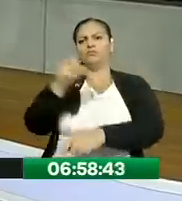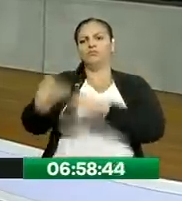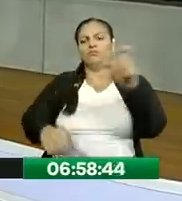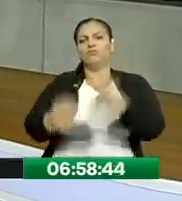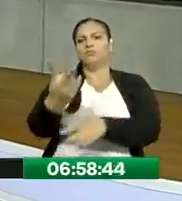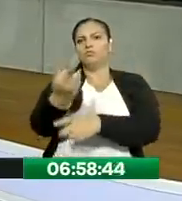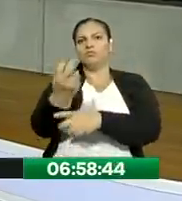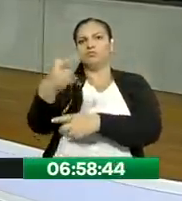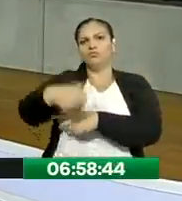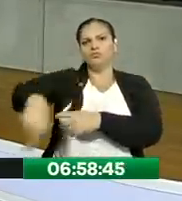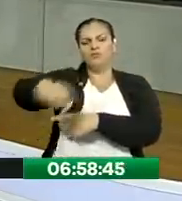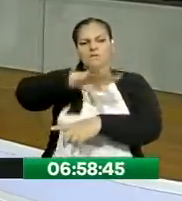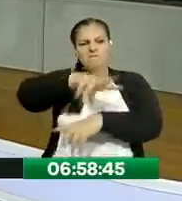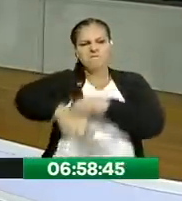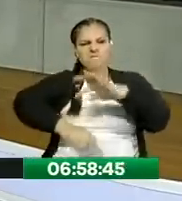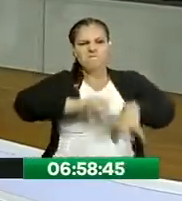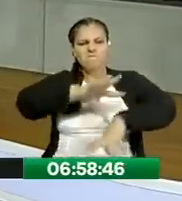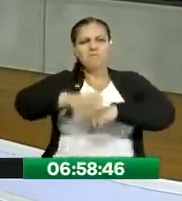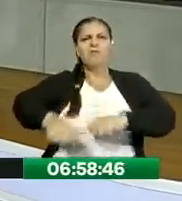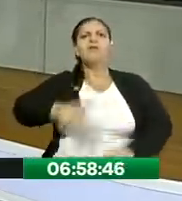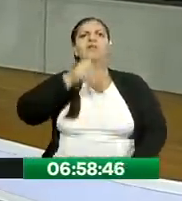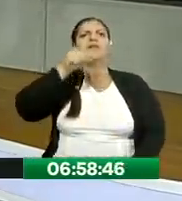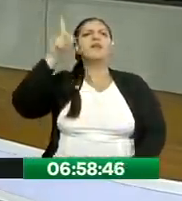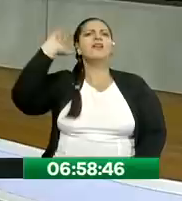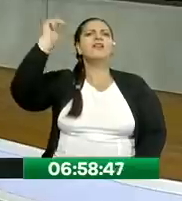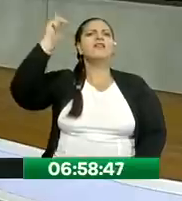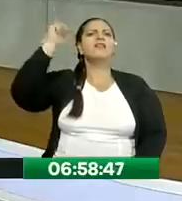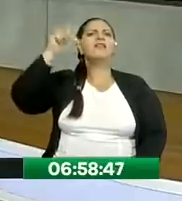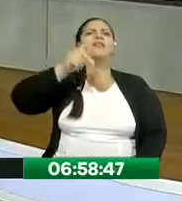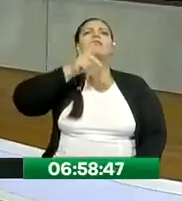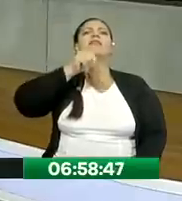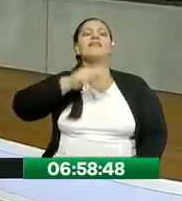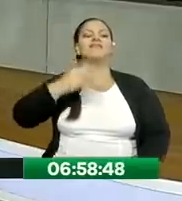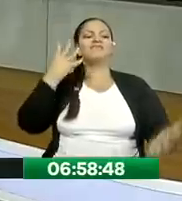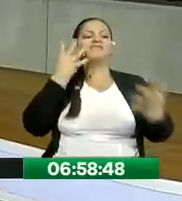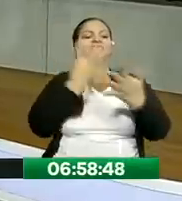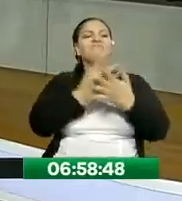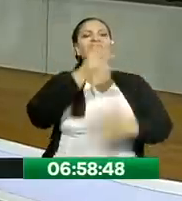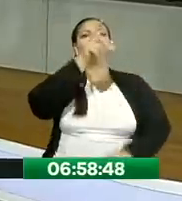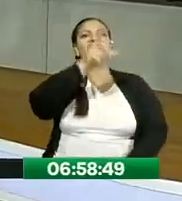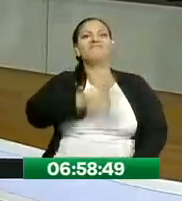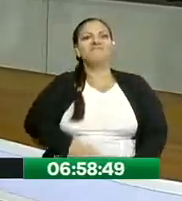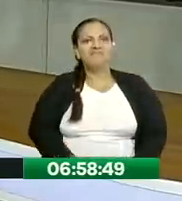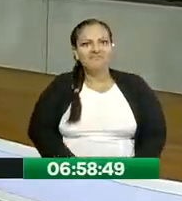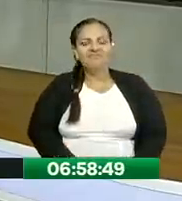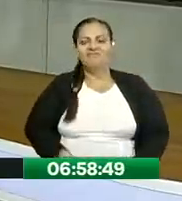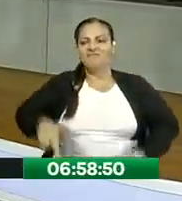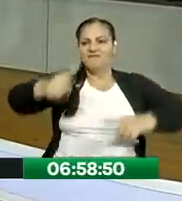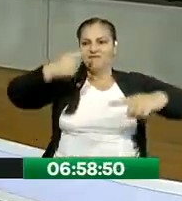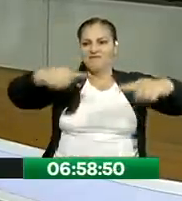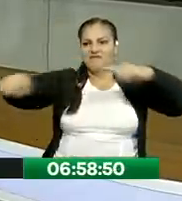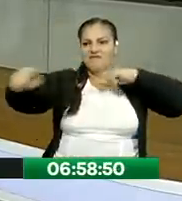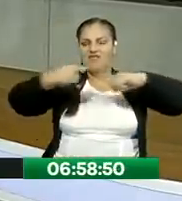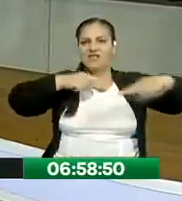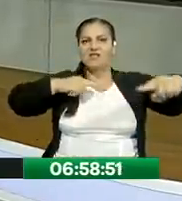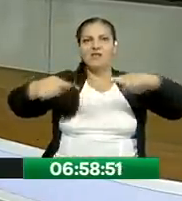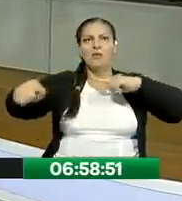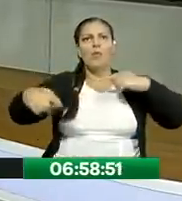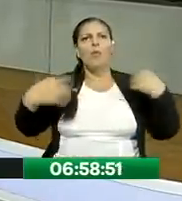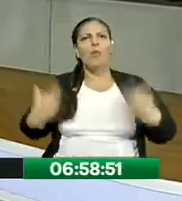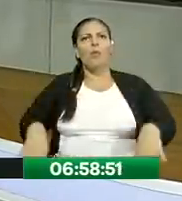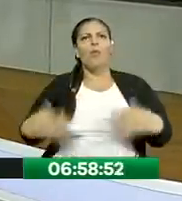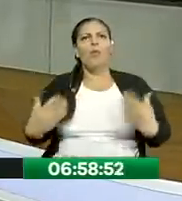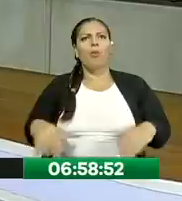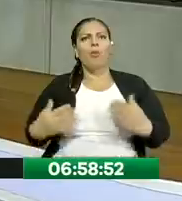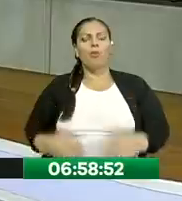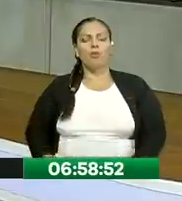según las autoridades, ejecutó y planificó desde la cárcel el atentado contra el alcalde del Triunfo,